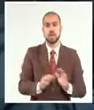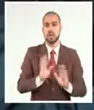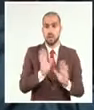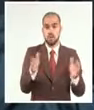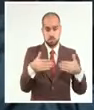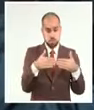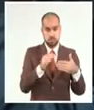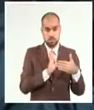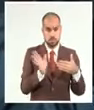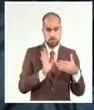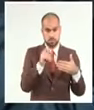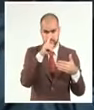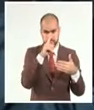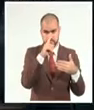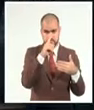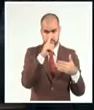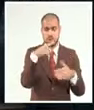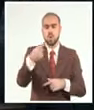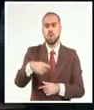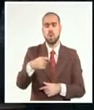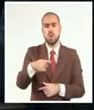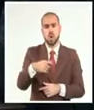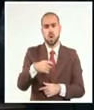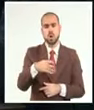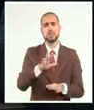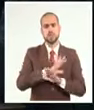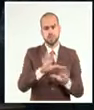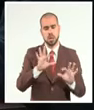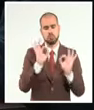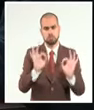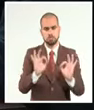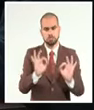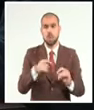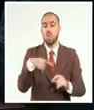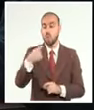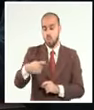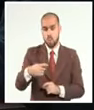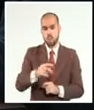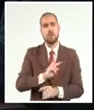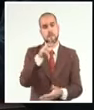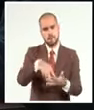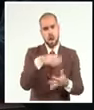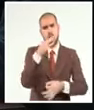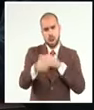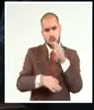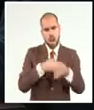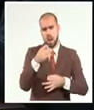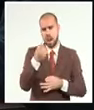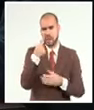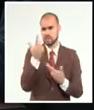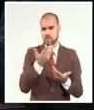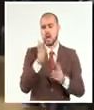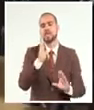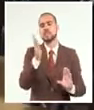esos momentos, el juicio quedó listo para que los jueces se pronuncien a través de la